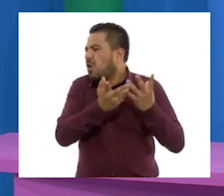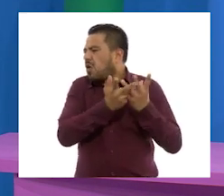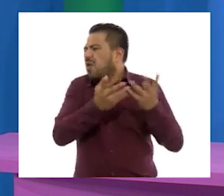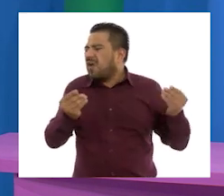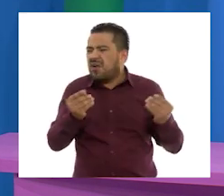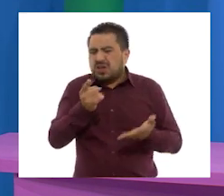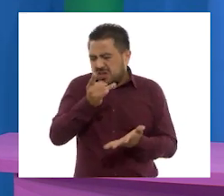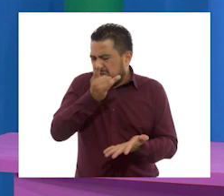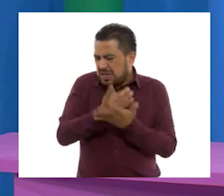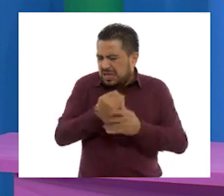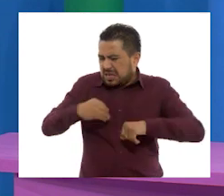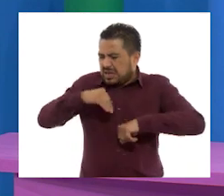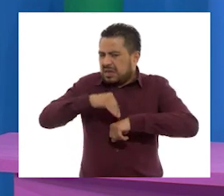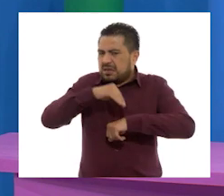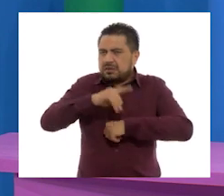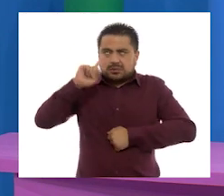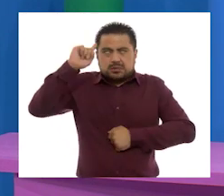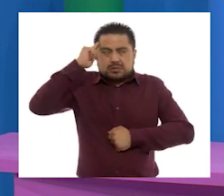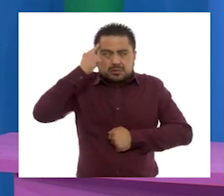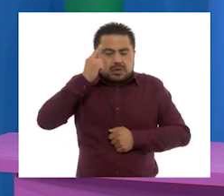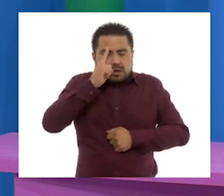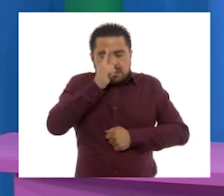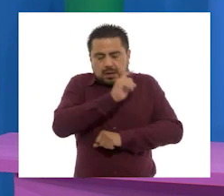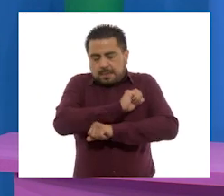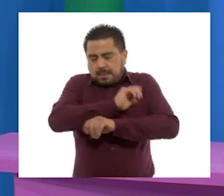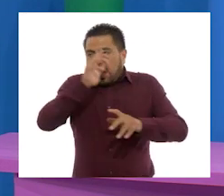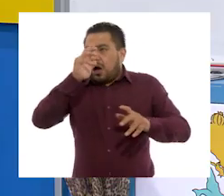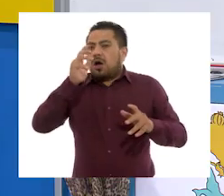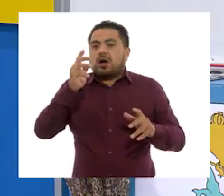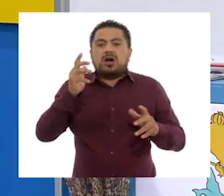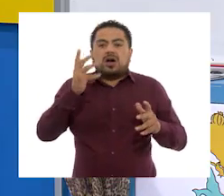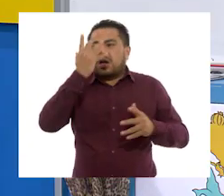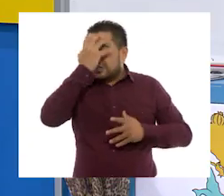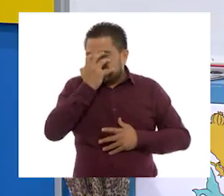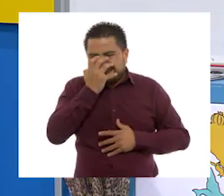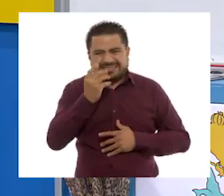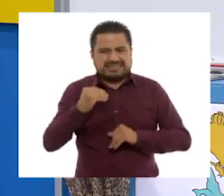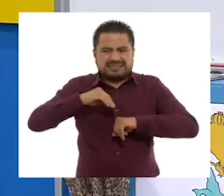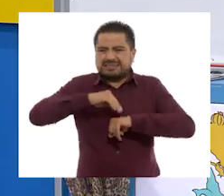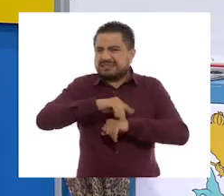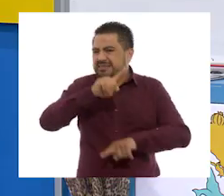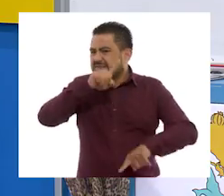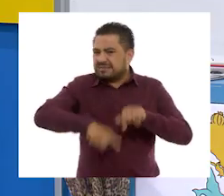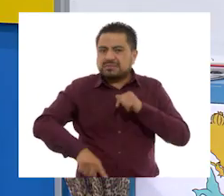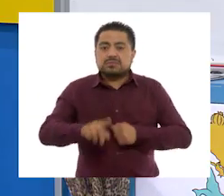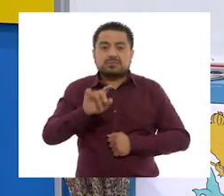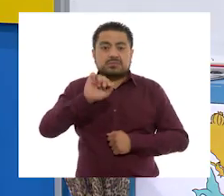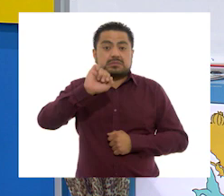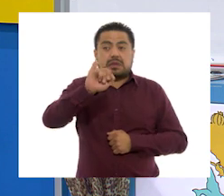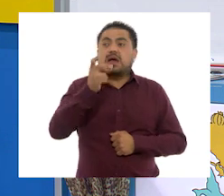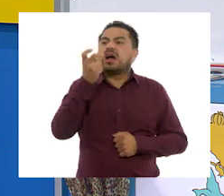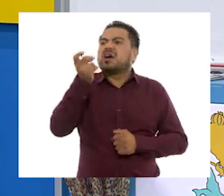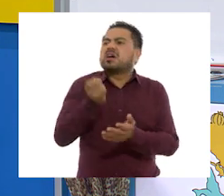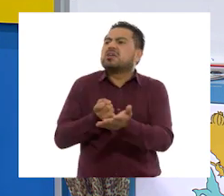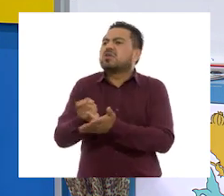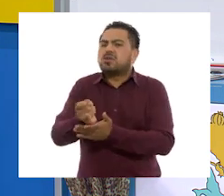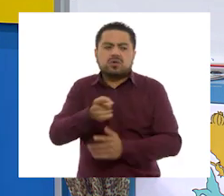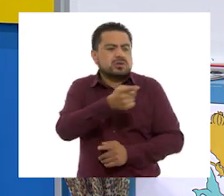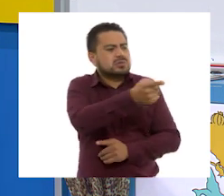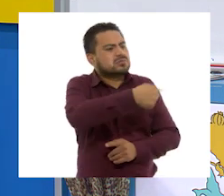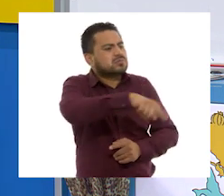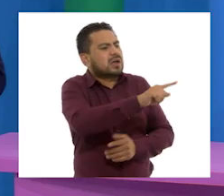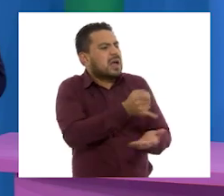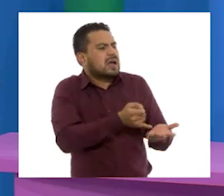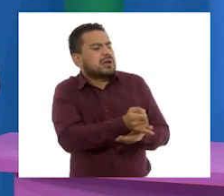solo aumentamos nuestra ira, frustración o tristeza. Exacto. ¿Qué decides tú y qué deciden ustedes en